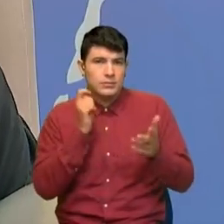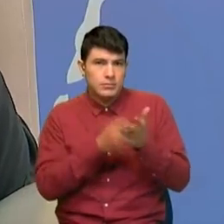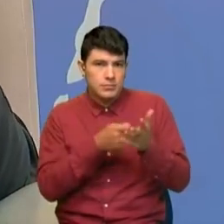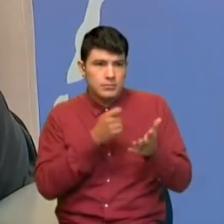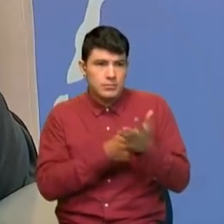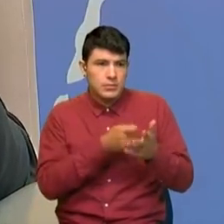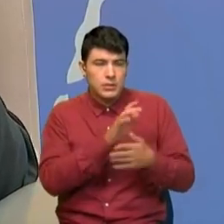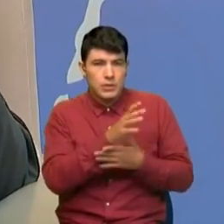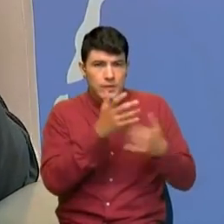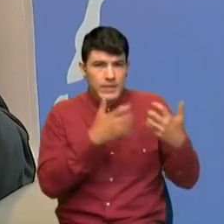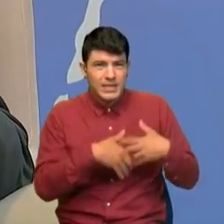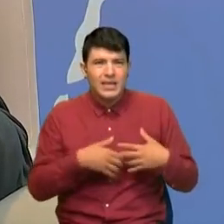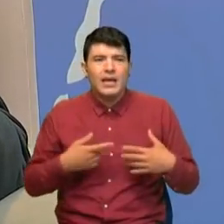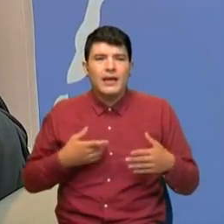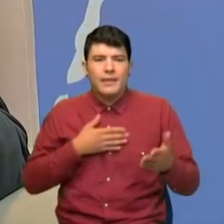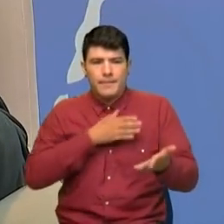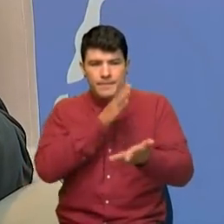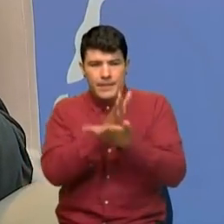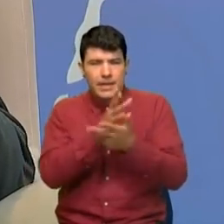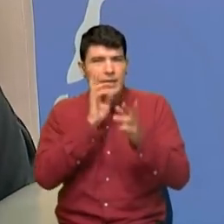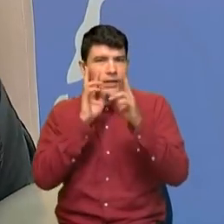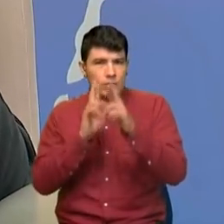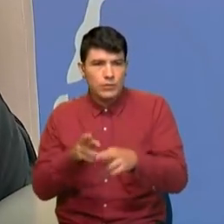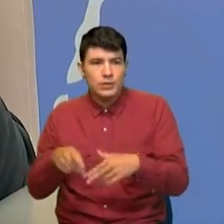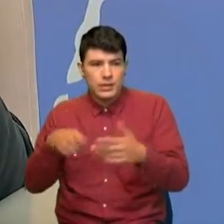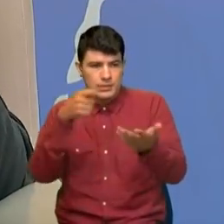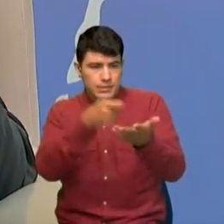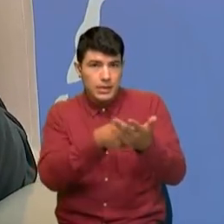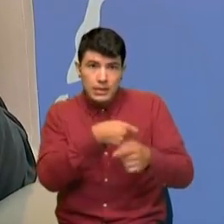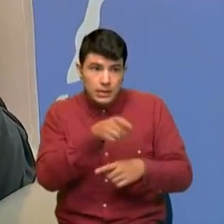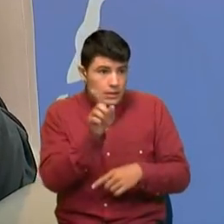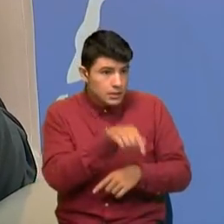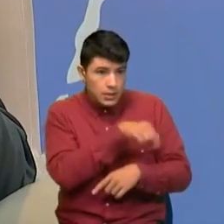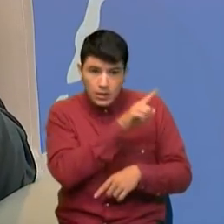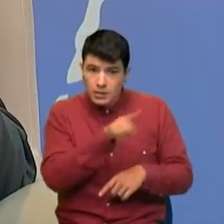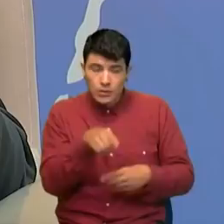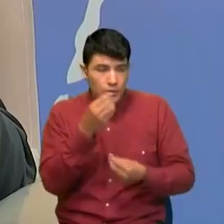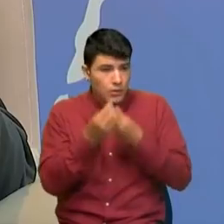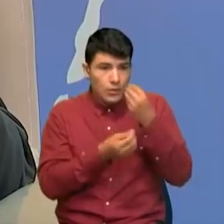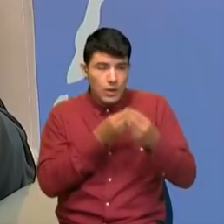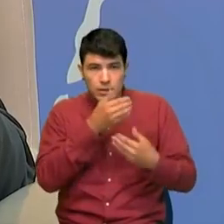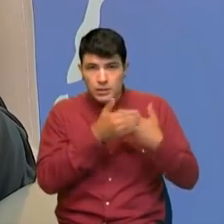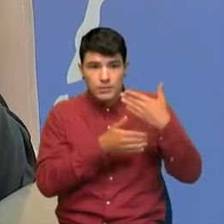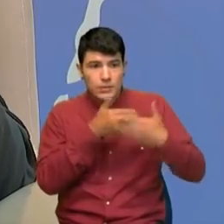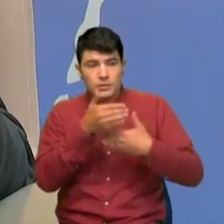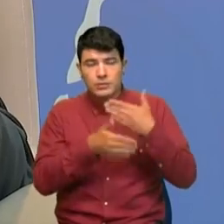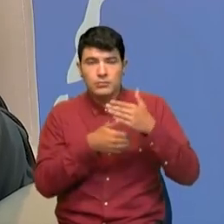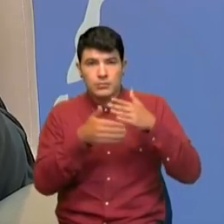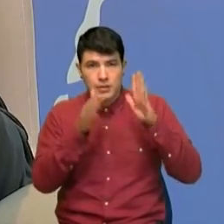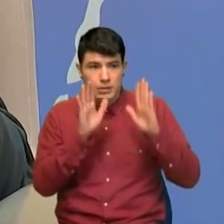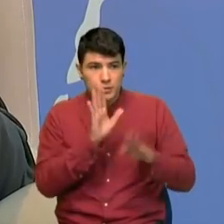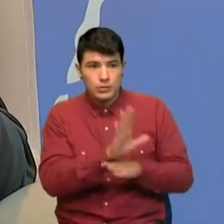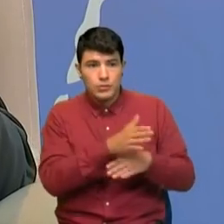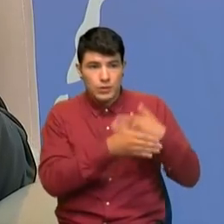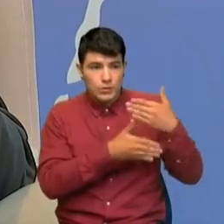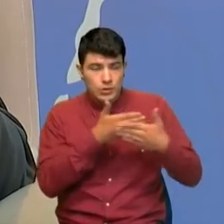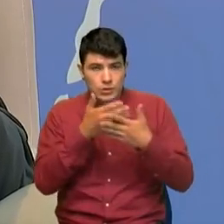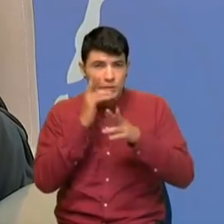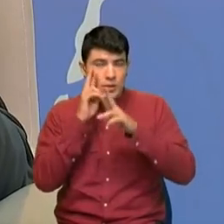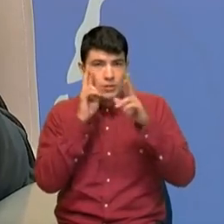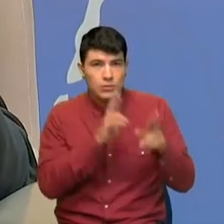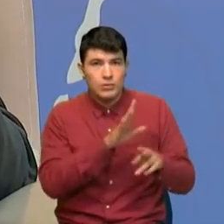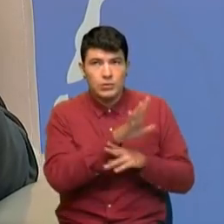deben acercarse y ser reconocidos como tal. Si ellos no lo hacen como tal en este proceso, bajo el procedimiento que se ha